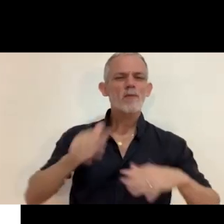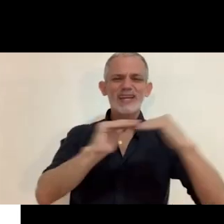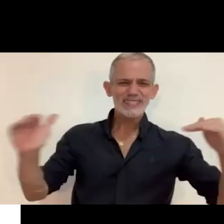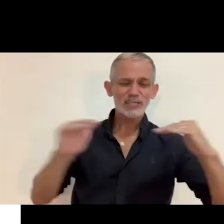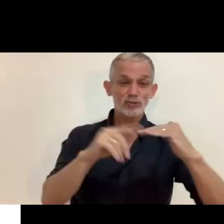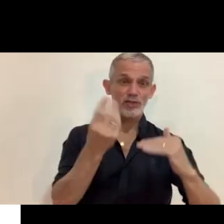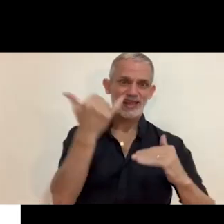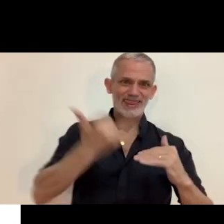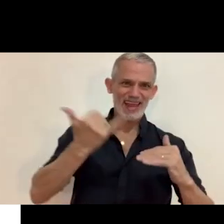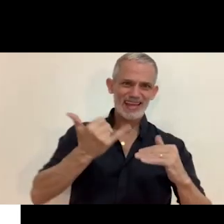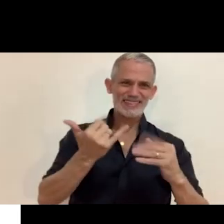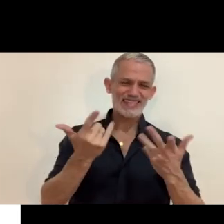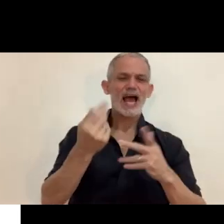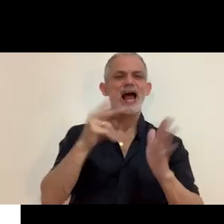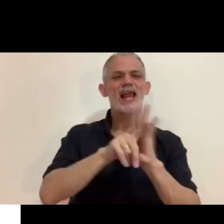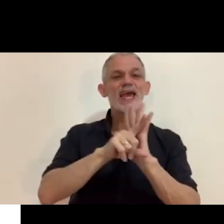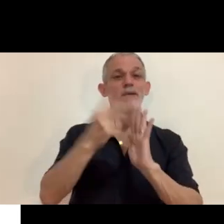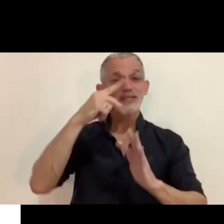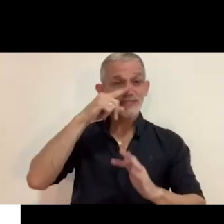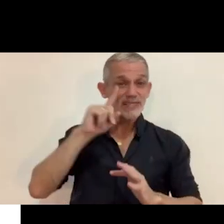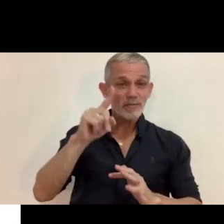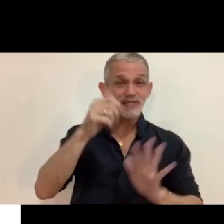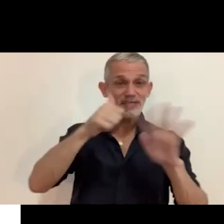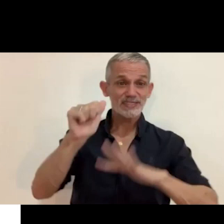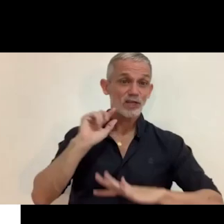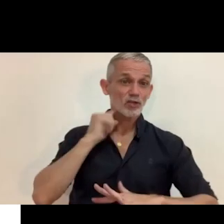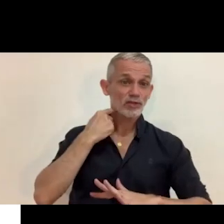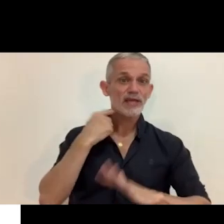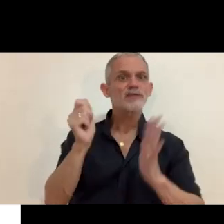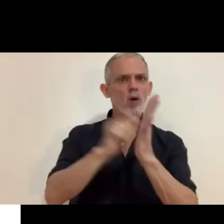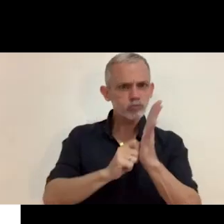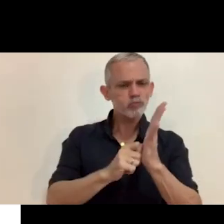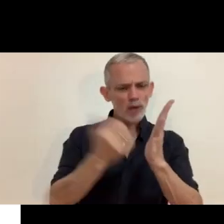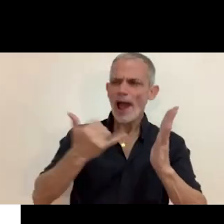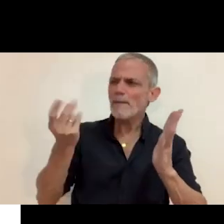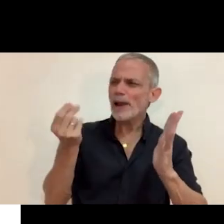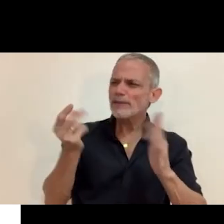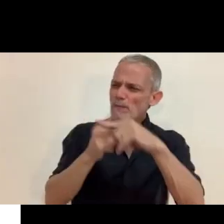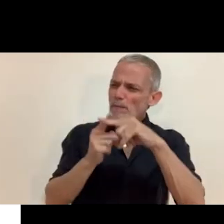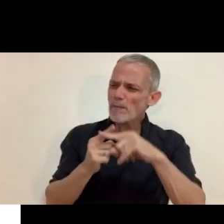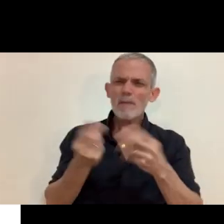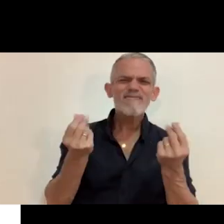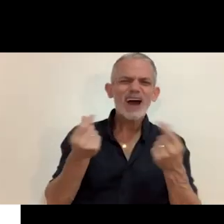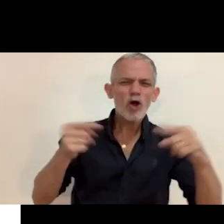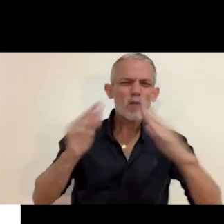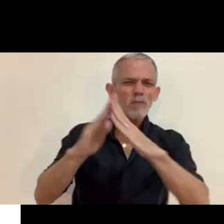moneda, Ley 27613, registrar las existencias, su evaluación. Esto le va a arrojar